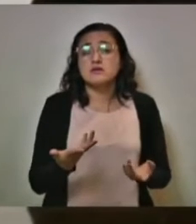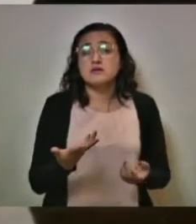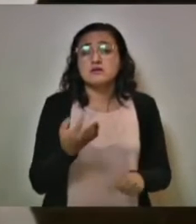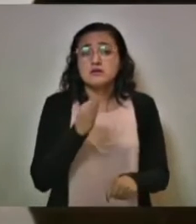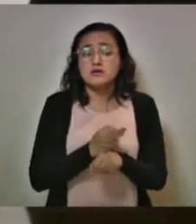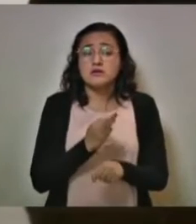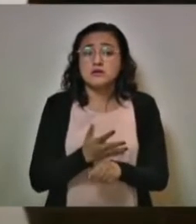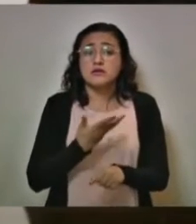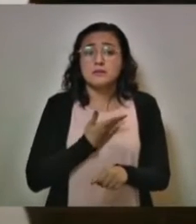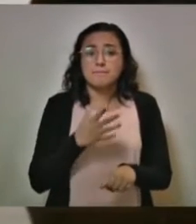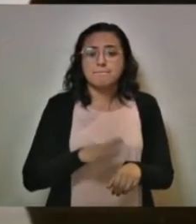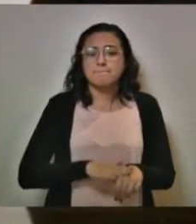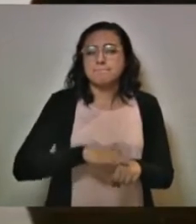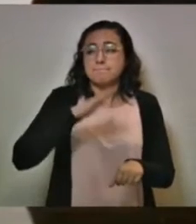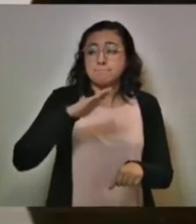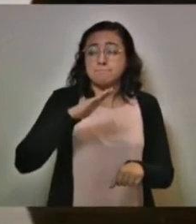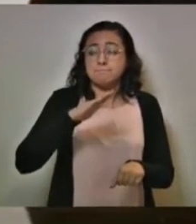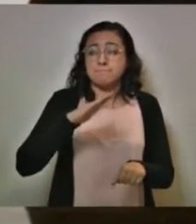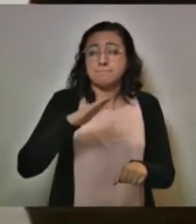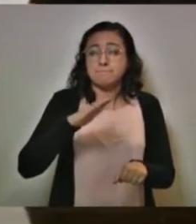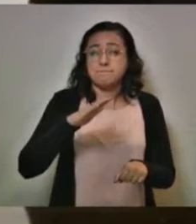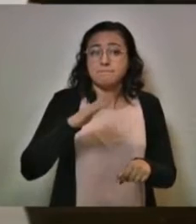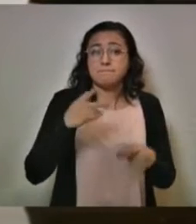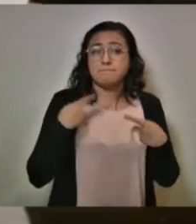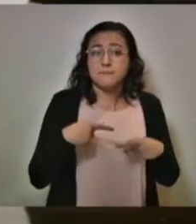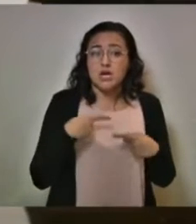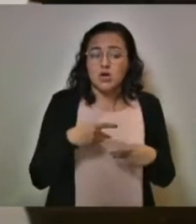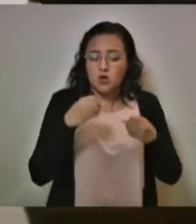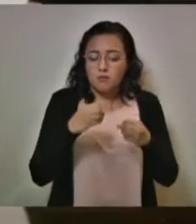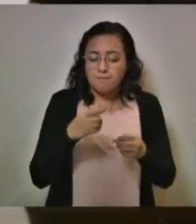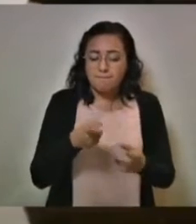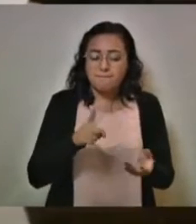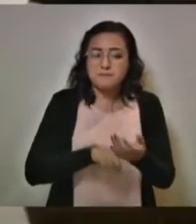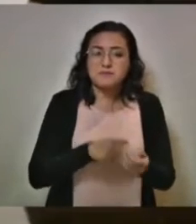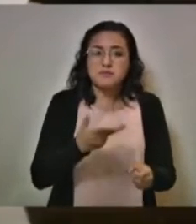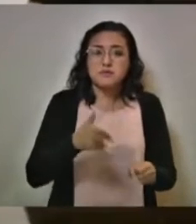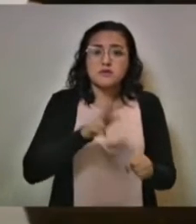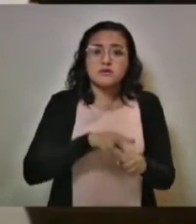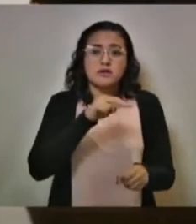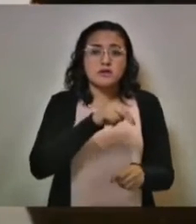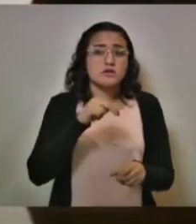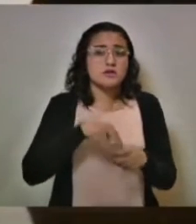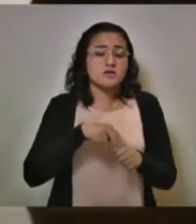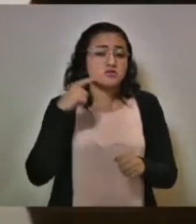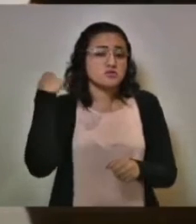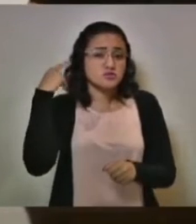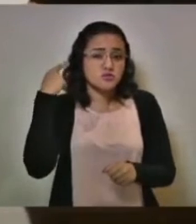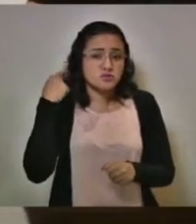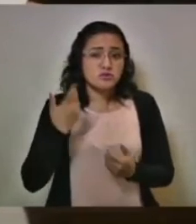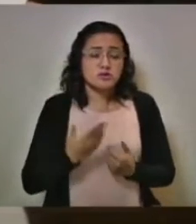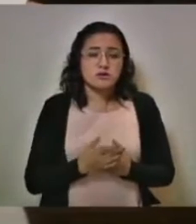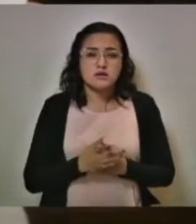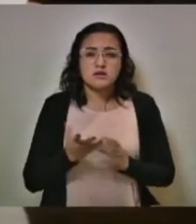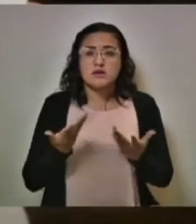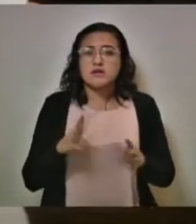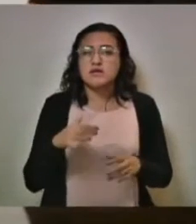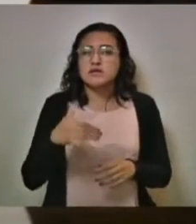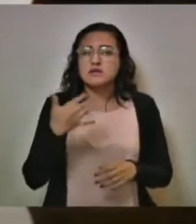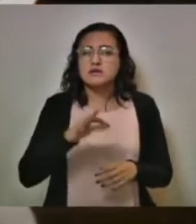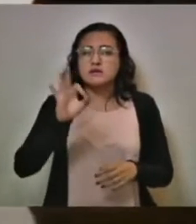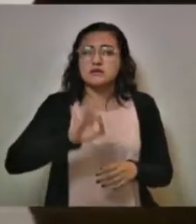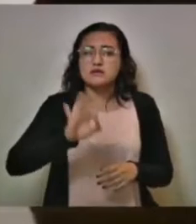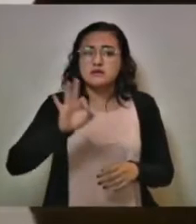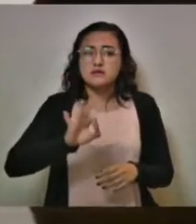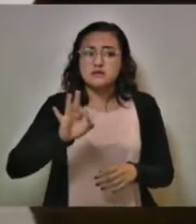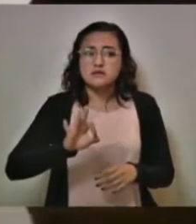que tienen mayor demanda. Tenemos todavía en el hospital de Cholula cerca del